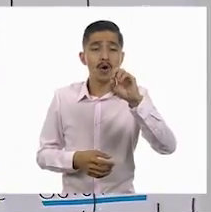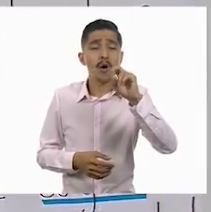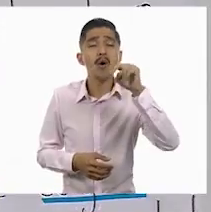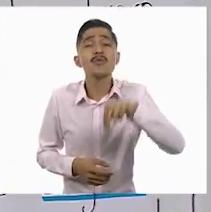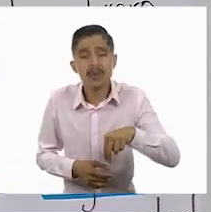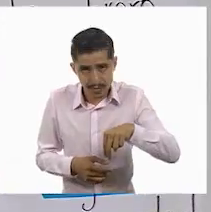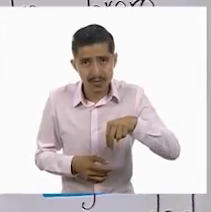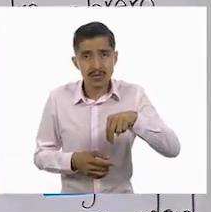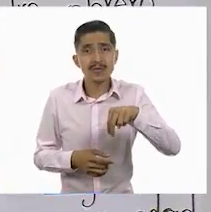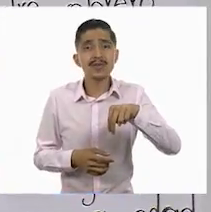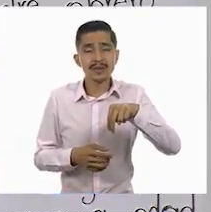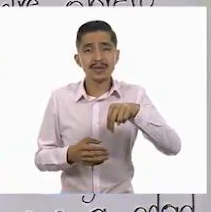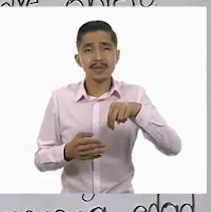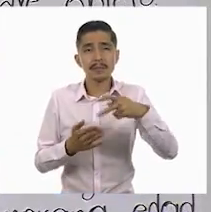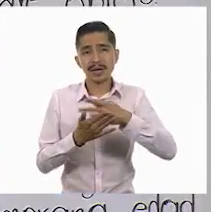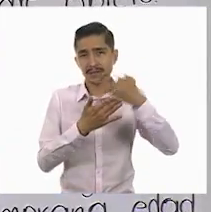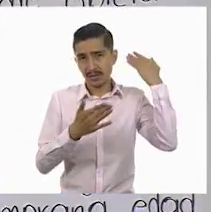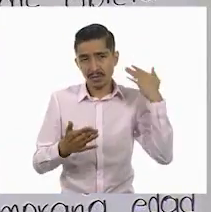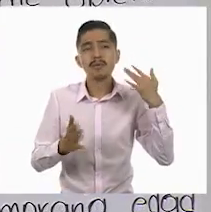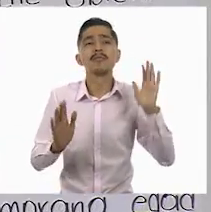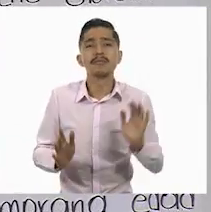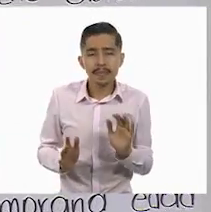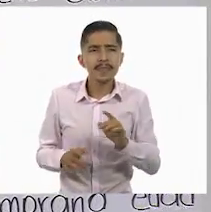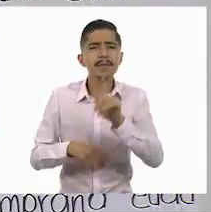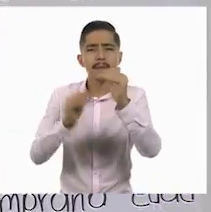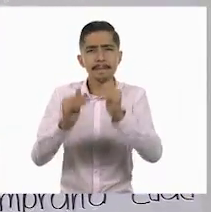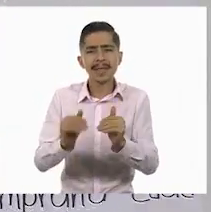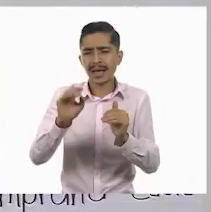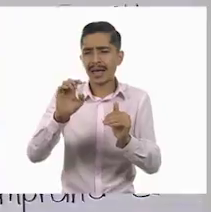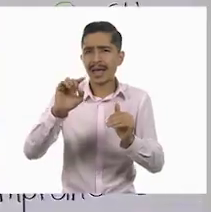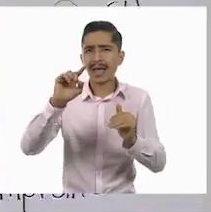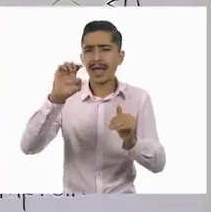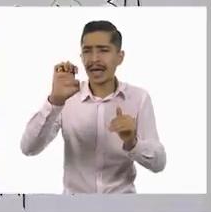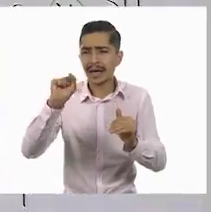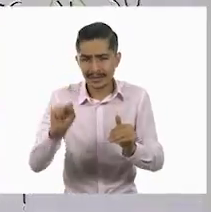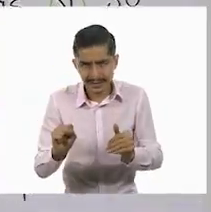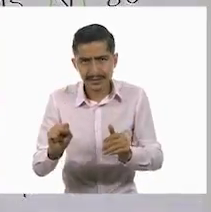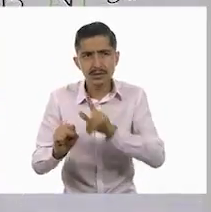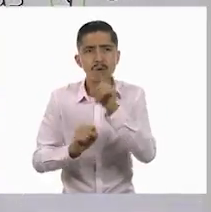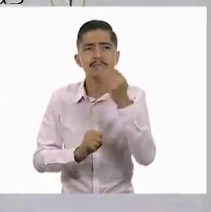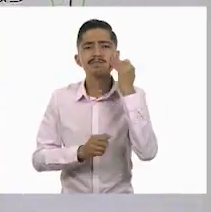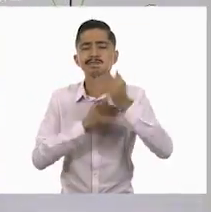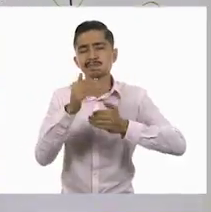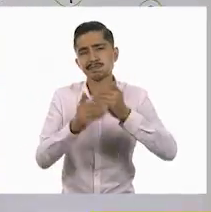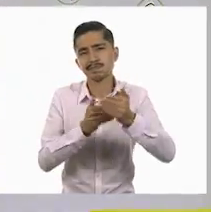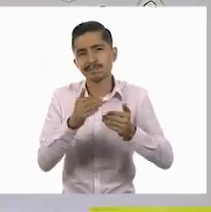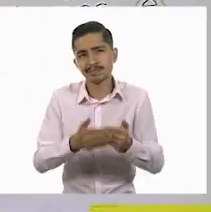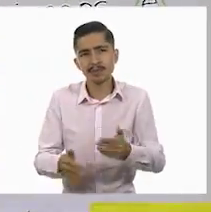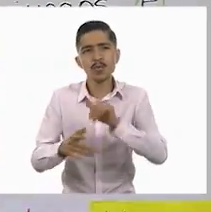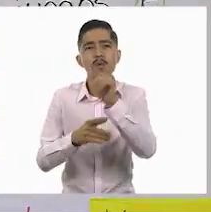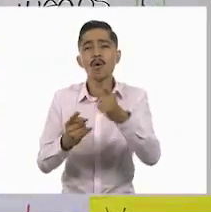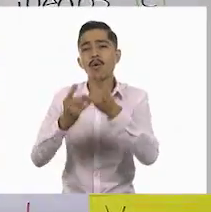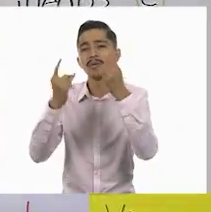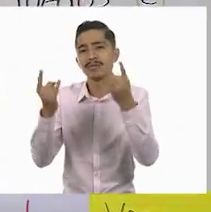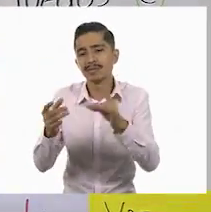Debajo dice es. Sí. Luego transcurrió. Sí. luego